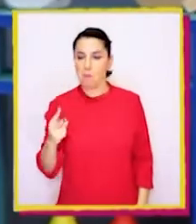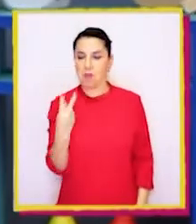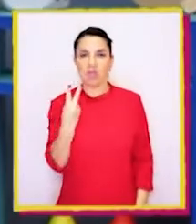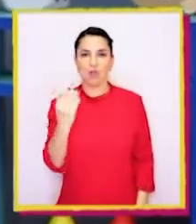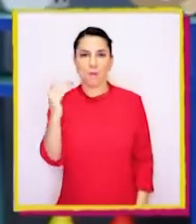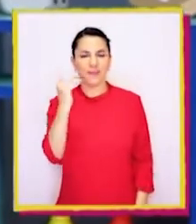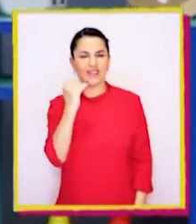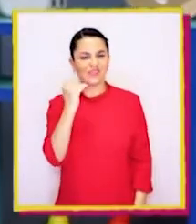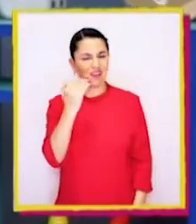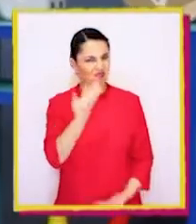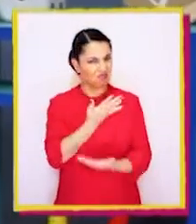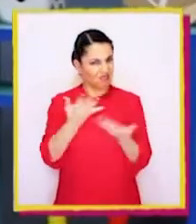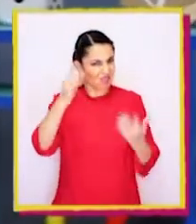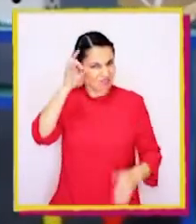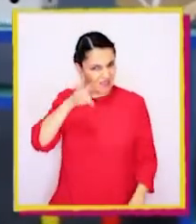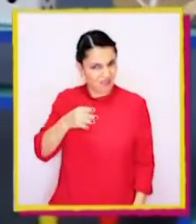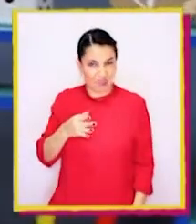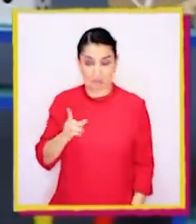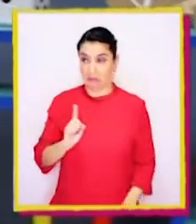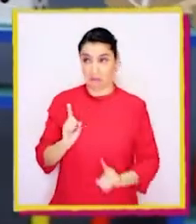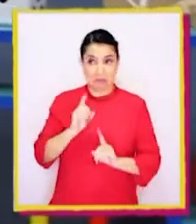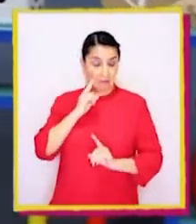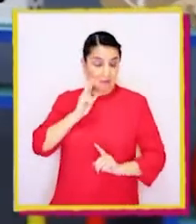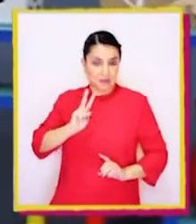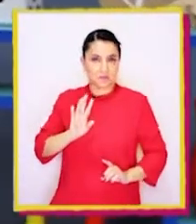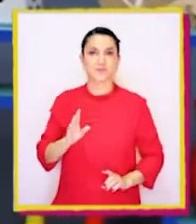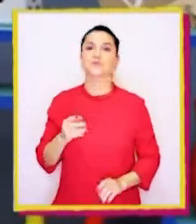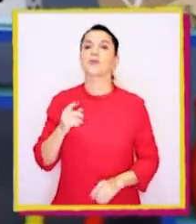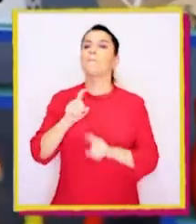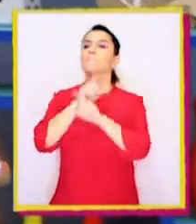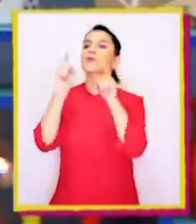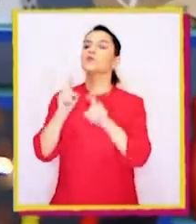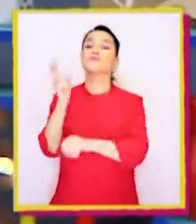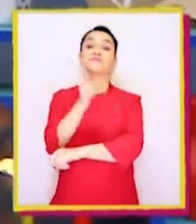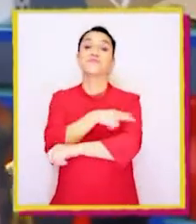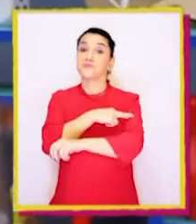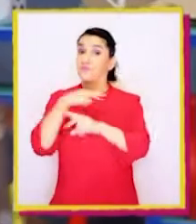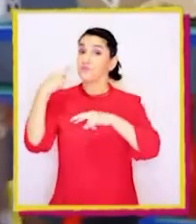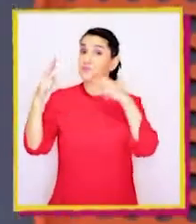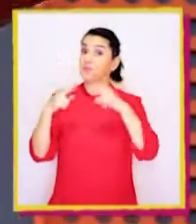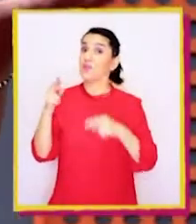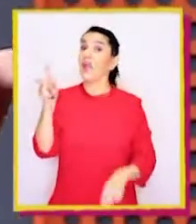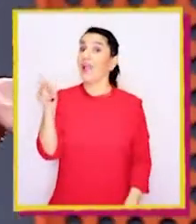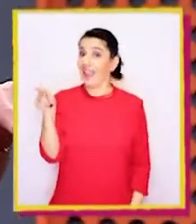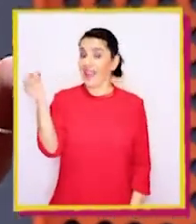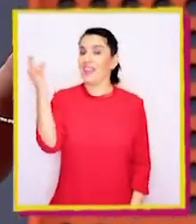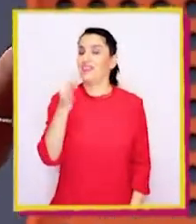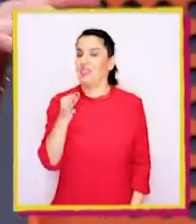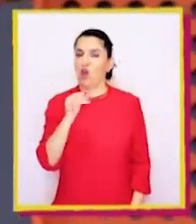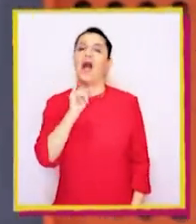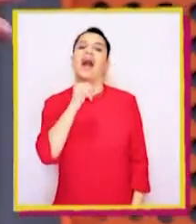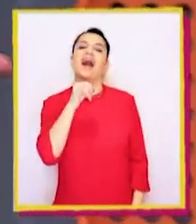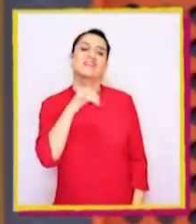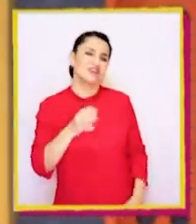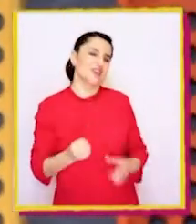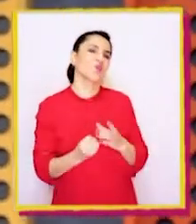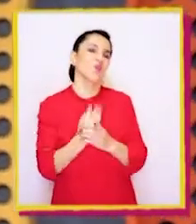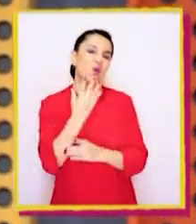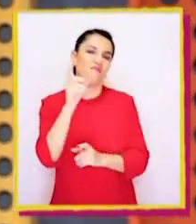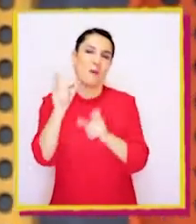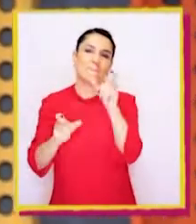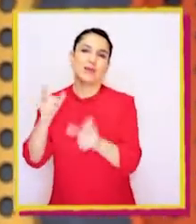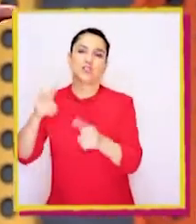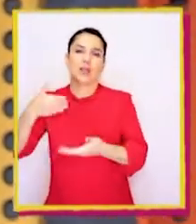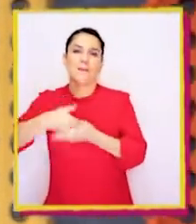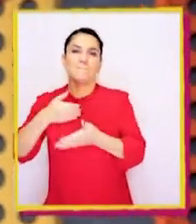habían visto eso antes? No, yo tampoco. Y le pregunté a mi jefe del restaurante y me dijo, ah, sí, es que es una nueva modalidad en que la gente